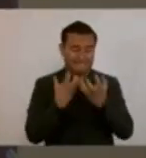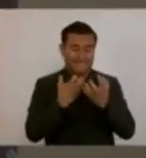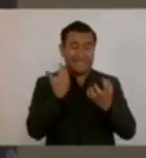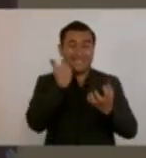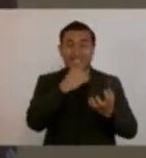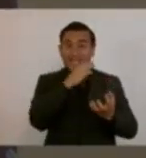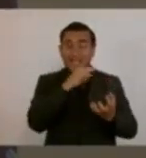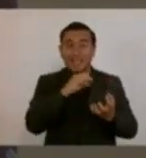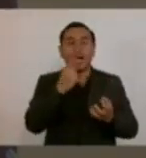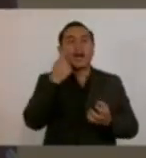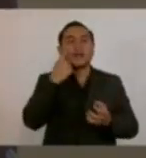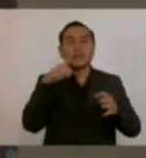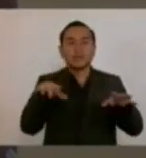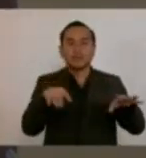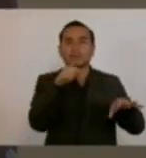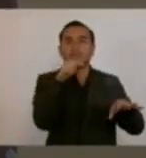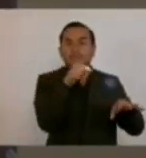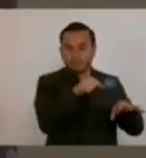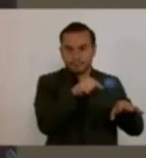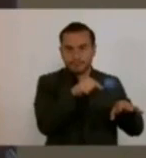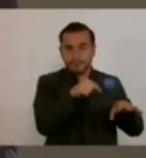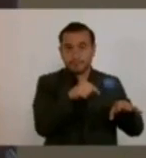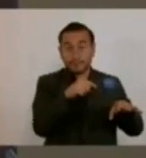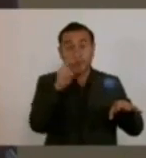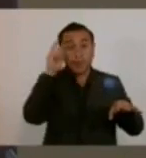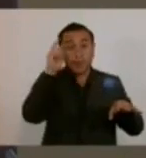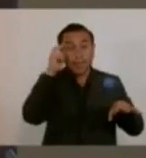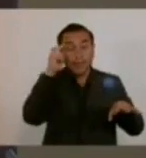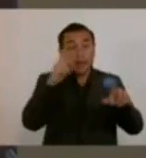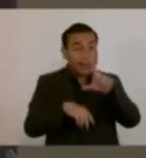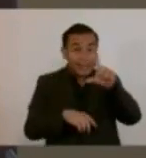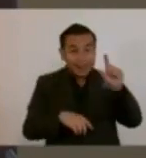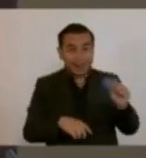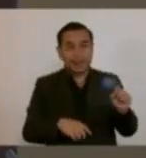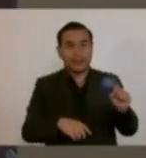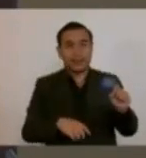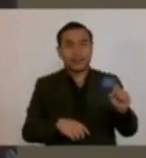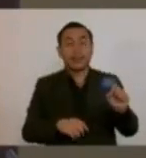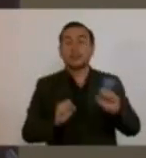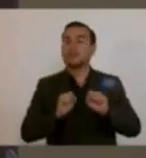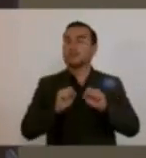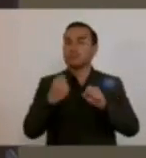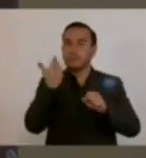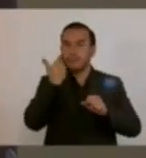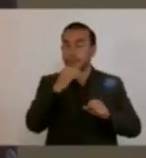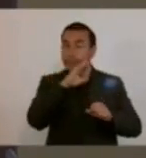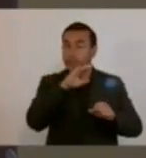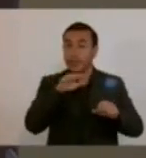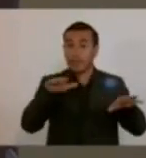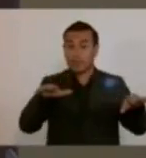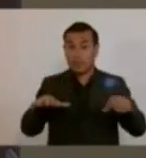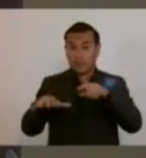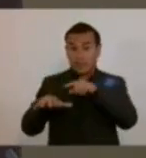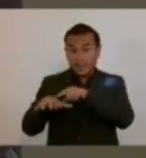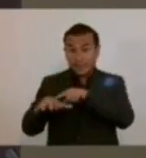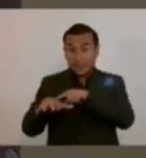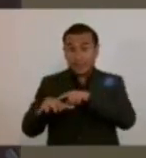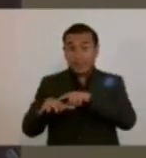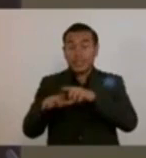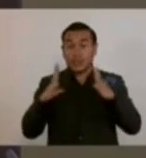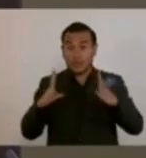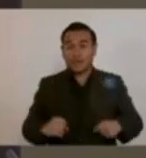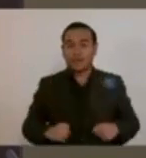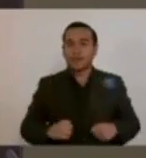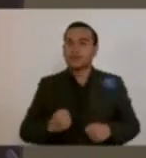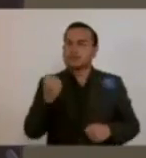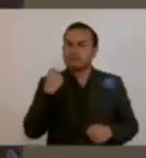casos confirmados e incluso fallecidos. Por eso es importante para nuestro gobierno aprender de las experiencias de otros